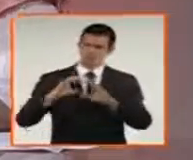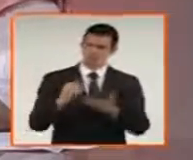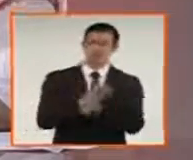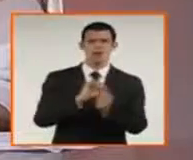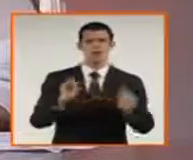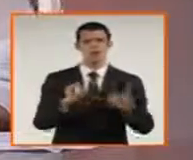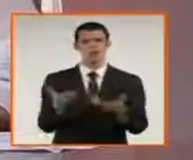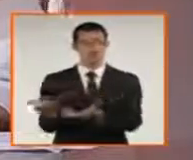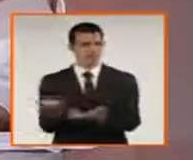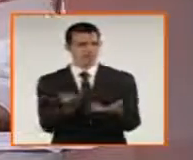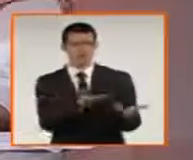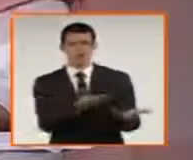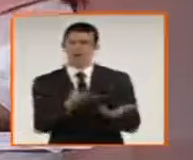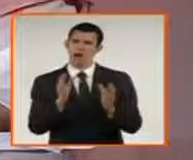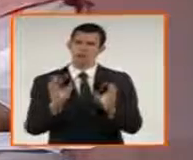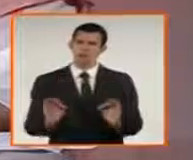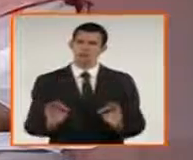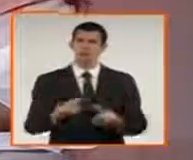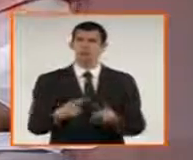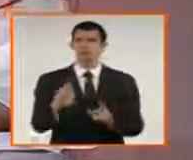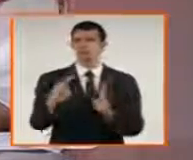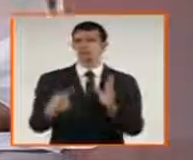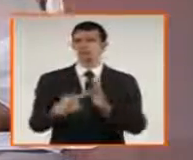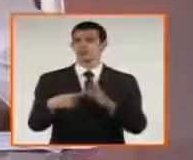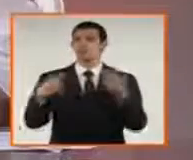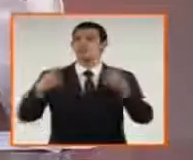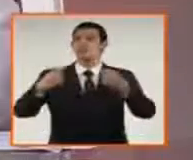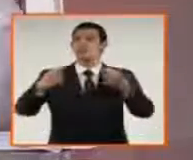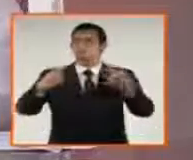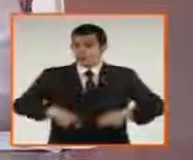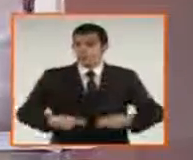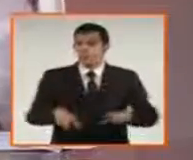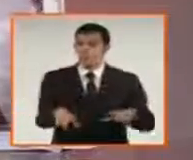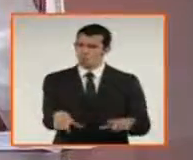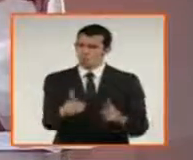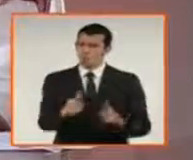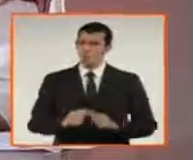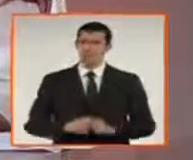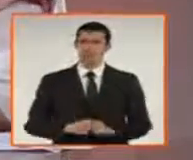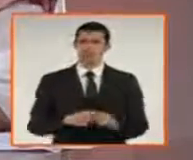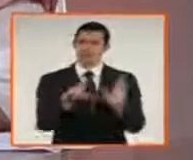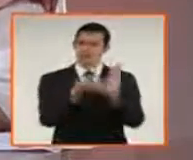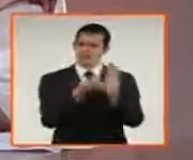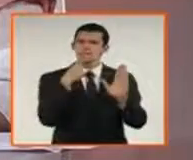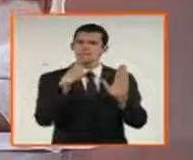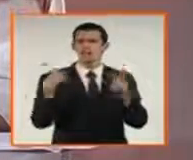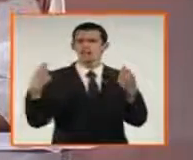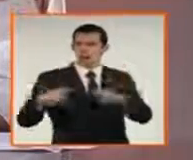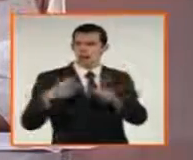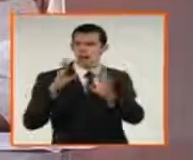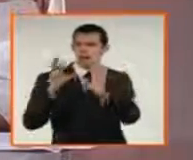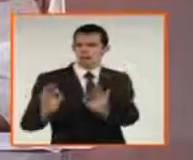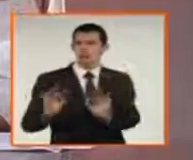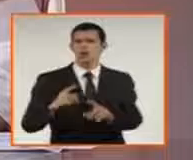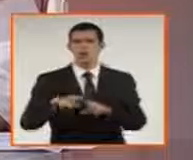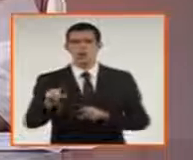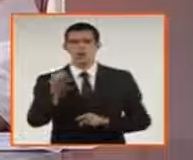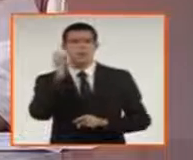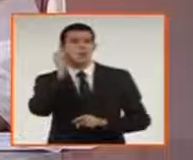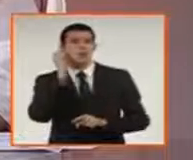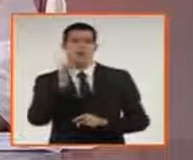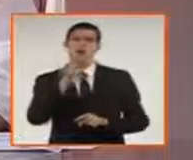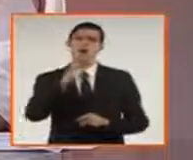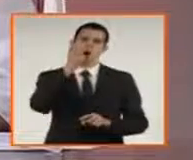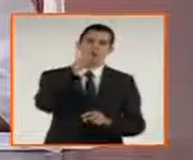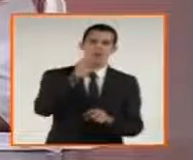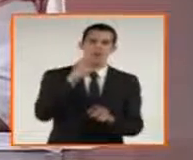un derecho, deber, es derecho a comunicarnos y es deber de facilitar la comunicación de las personas que están a nuestro